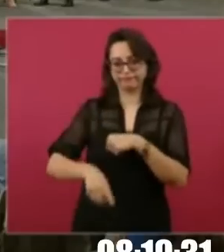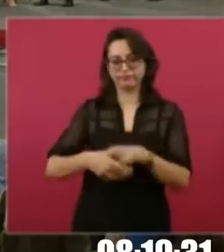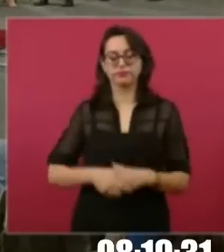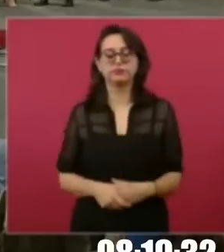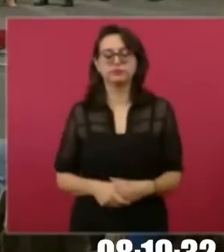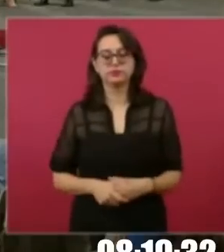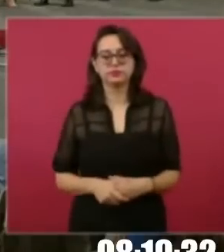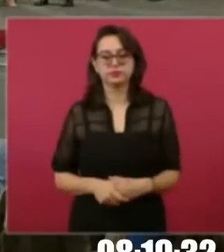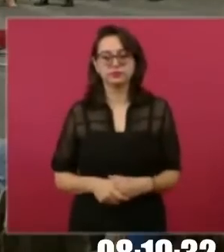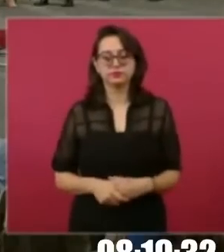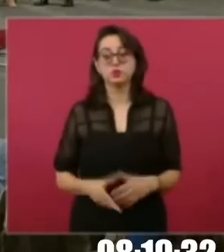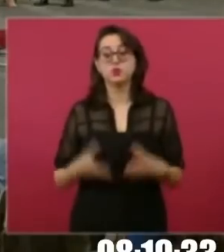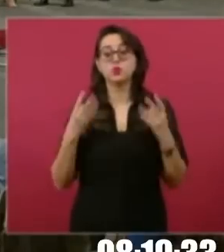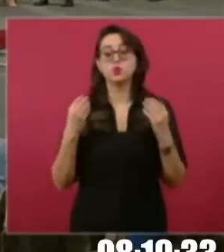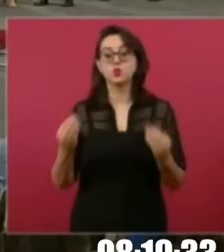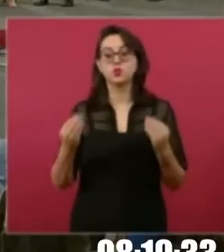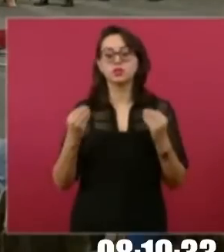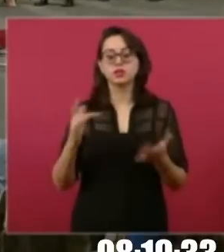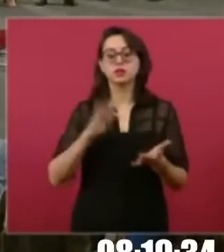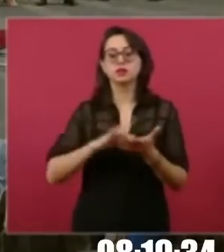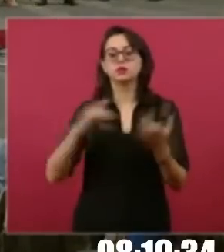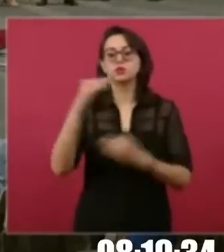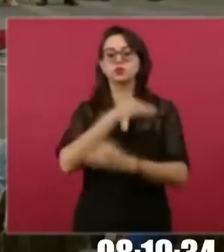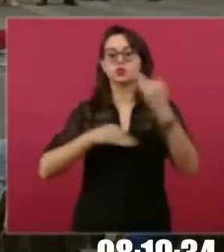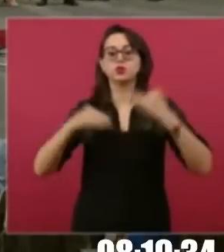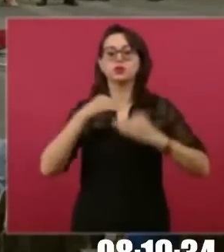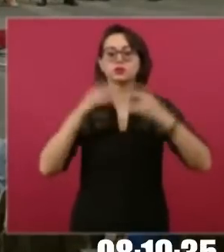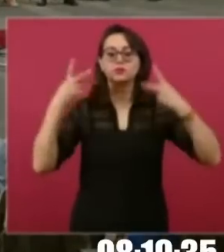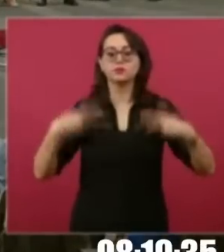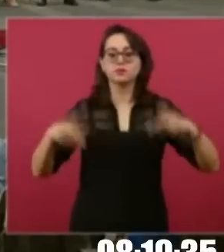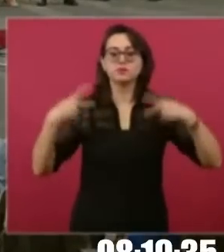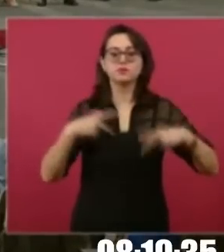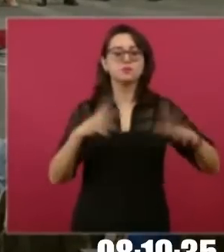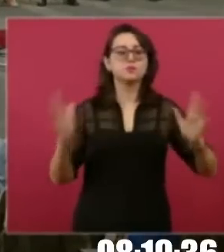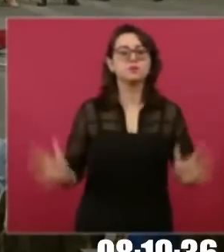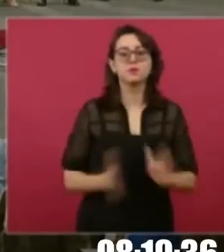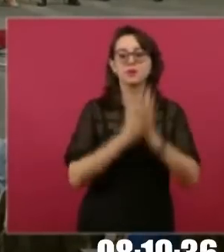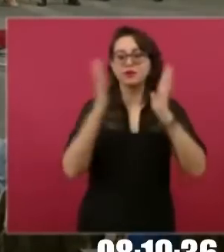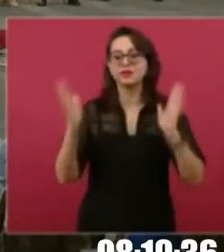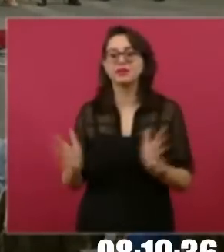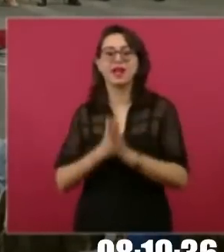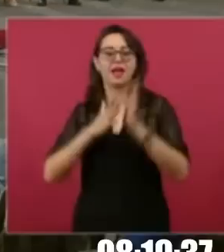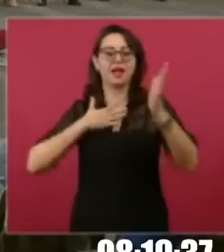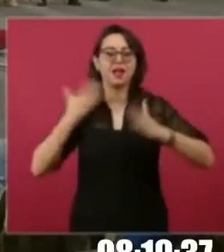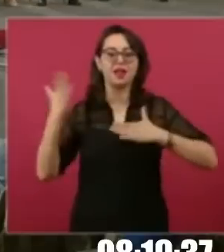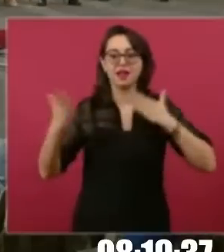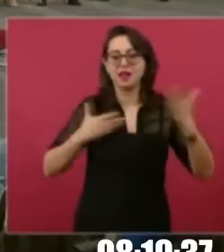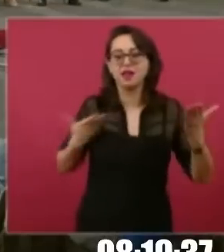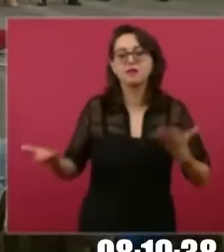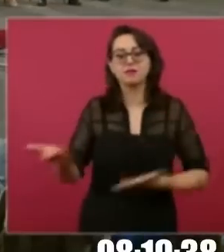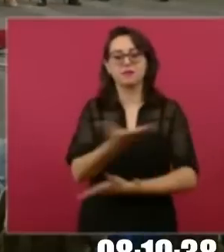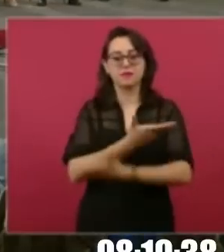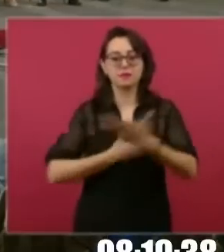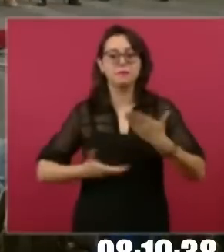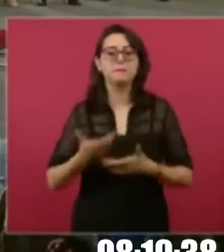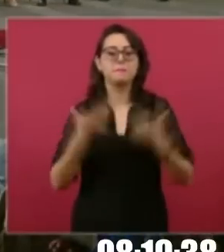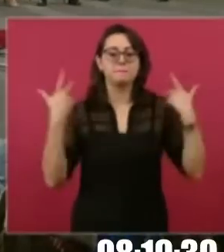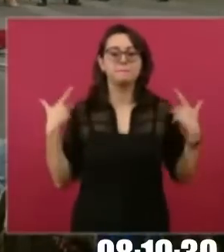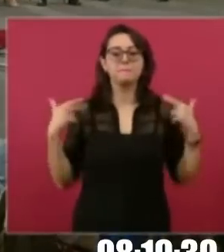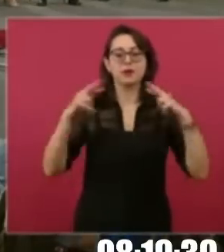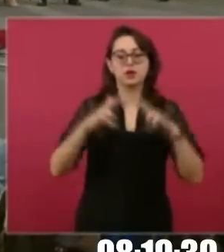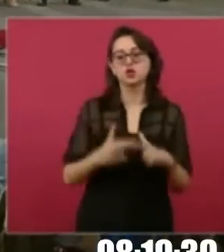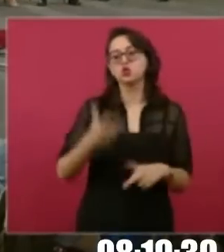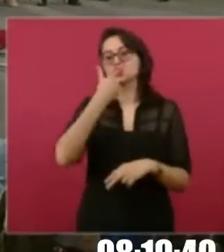agradecemos a todos la participación el entusiasmo la alegría la colaboración principalmente a las maestras los maestros